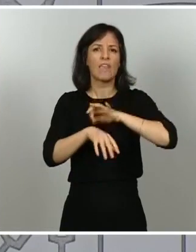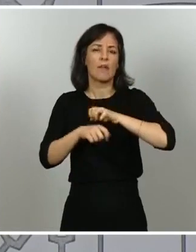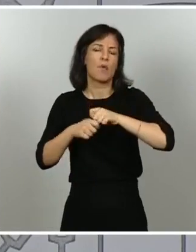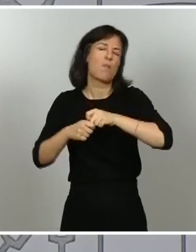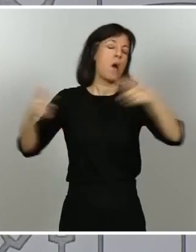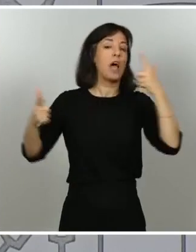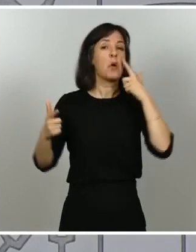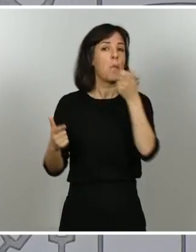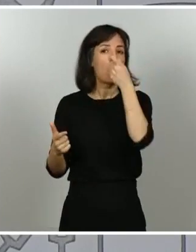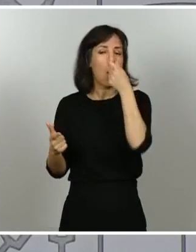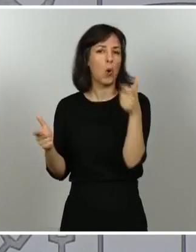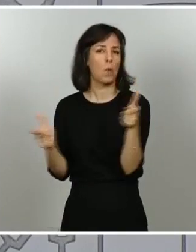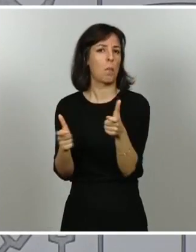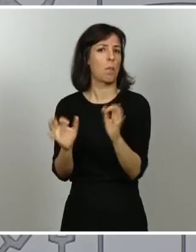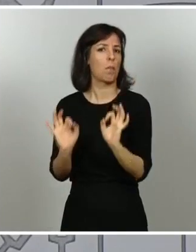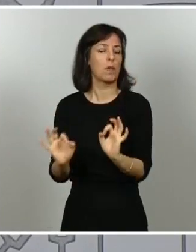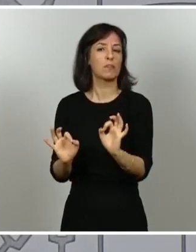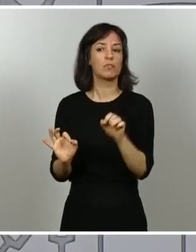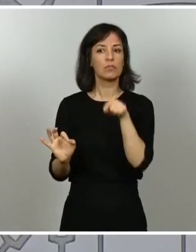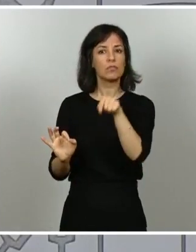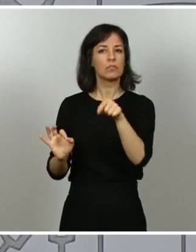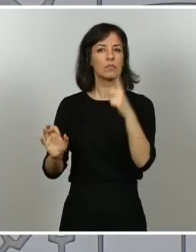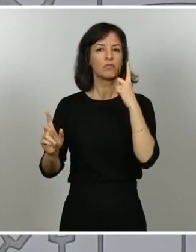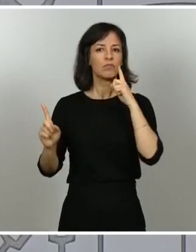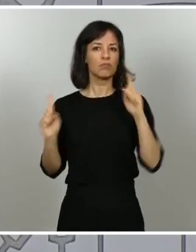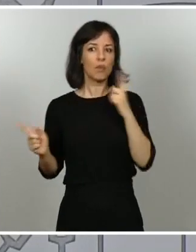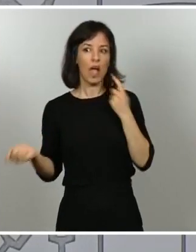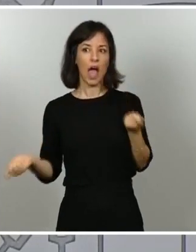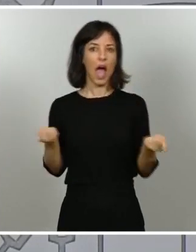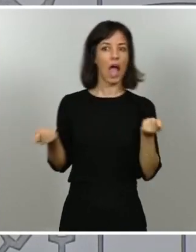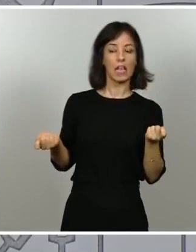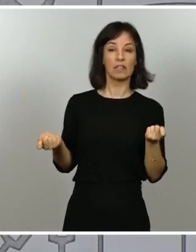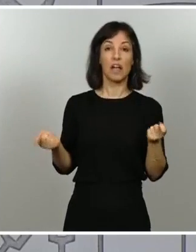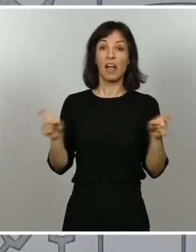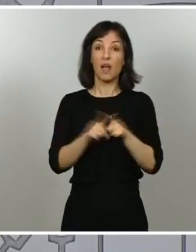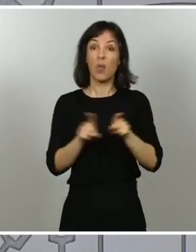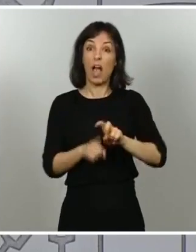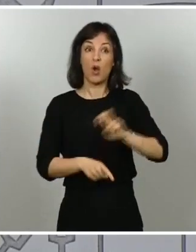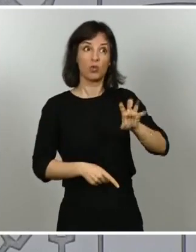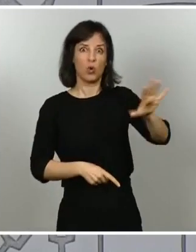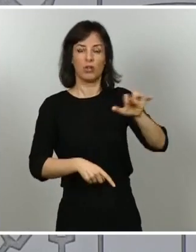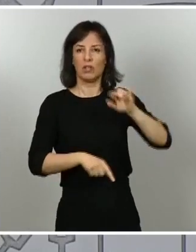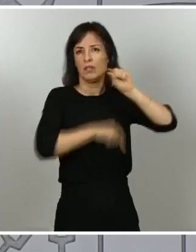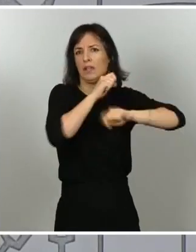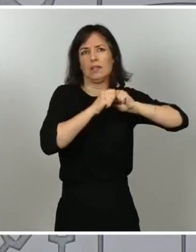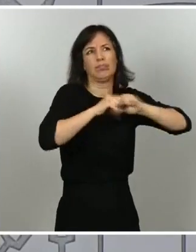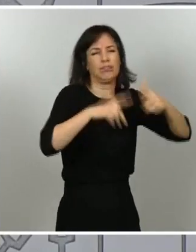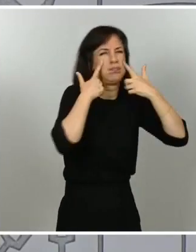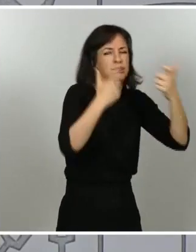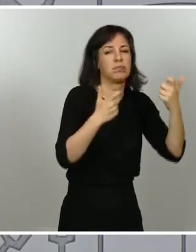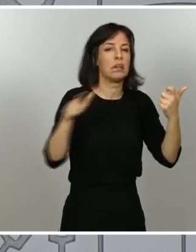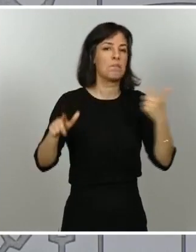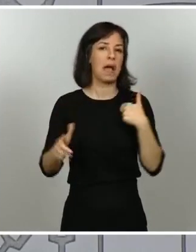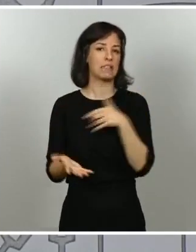tampoco están, digamos, tan alerta como puedan estar en los lugares donde han sufrido esta epidemia de forma mucho más intensa. Con lo